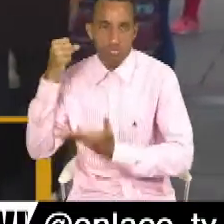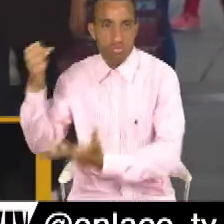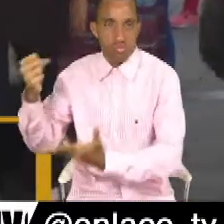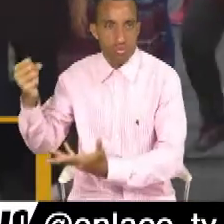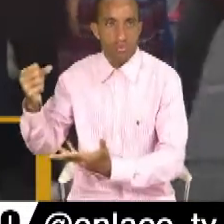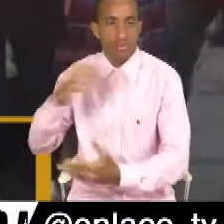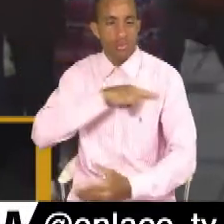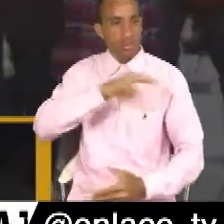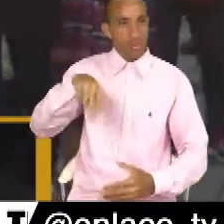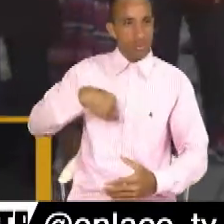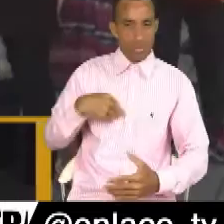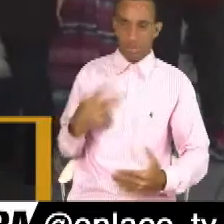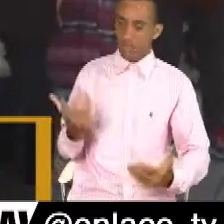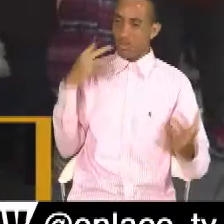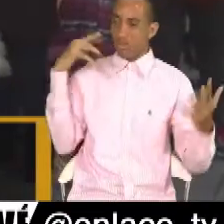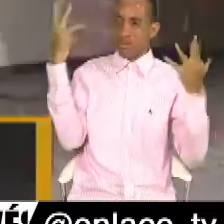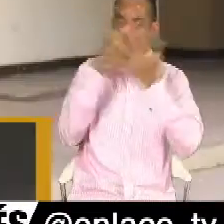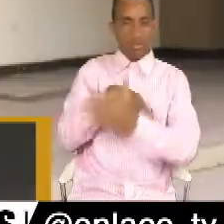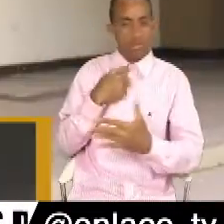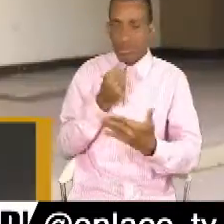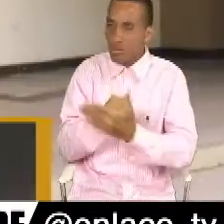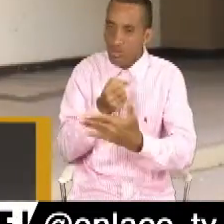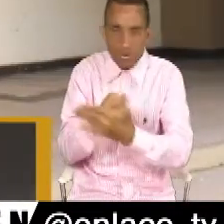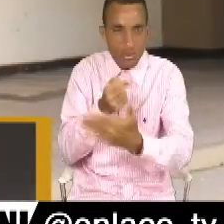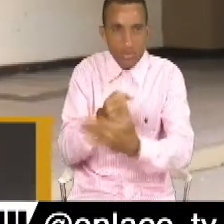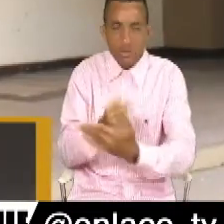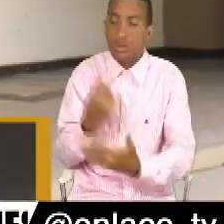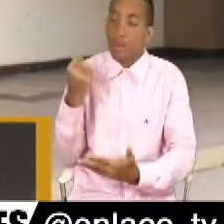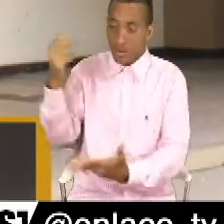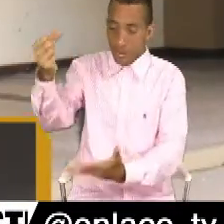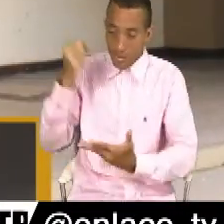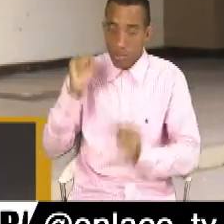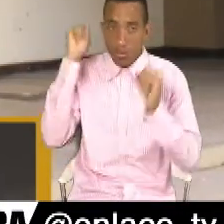estamos protestando por eso, porque no solamente es sobre